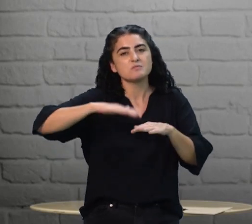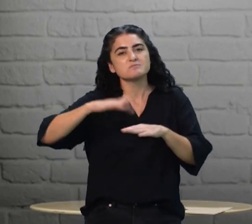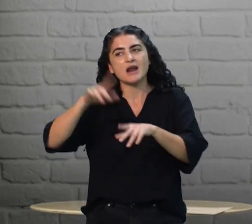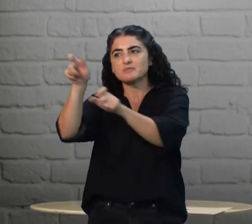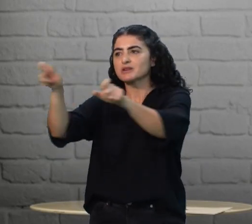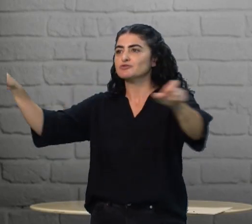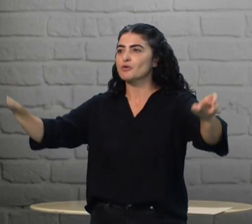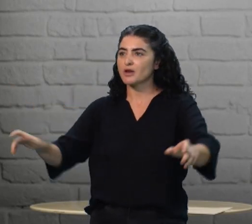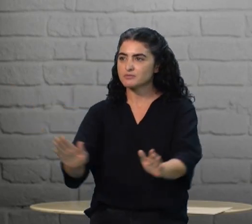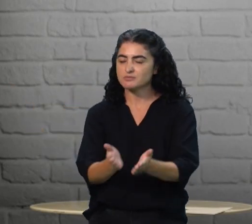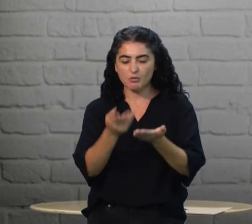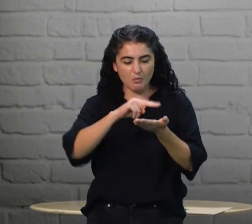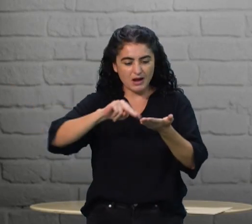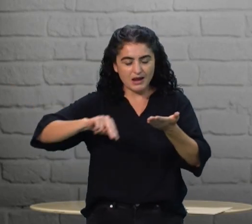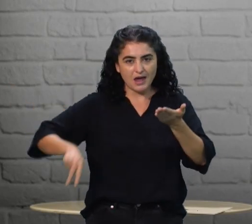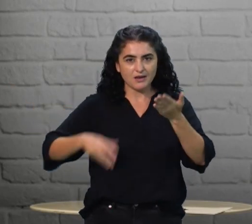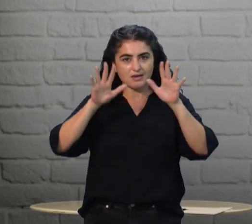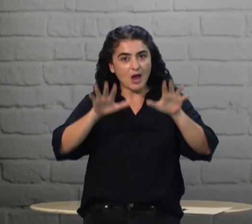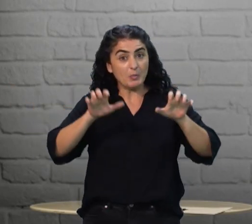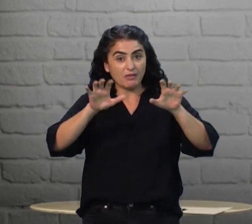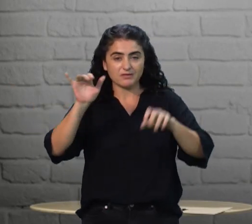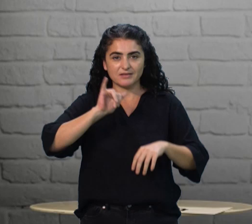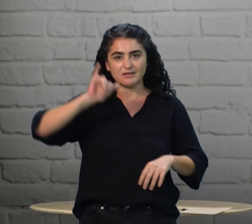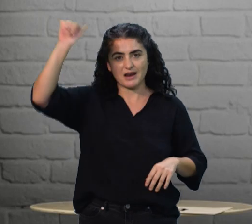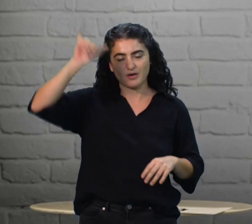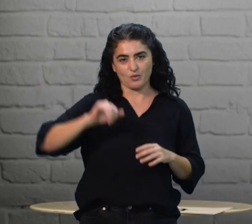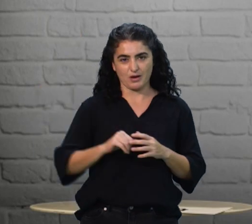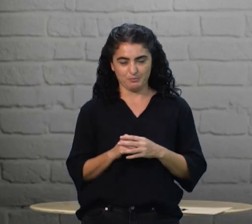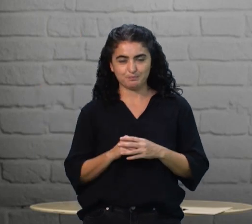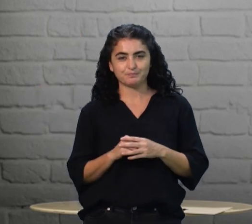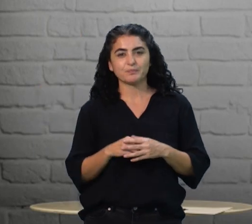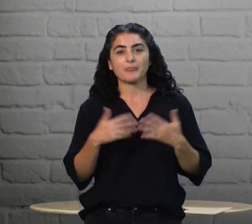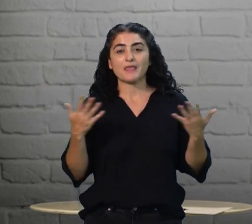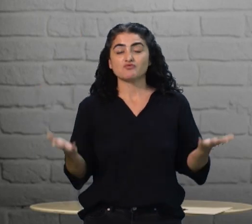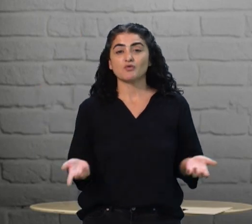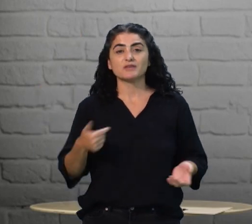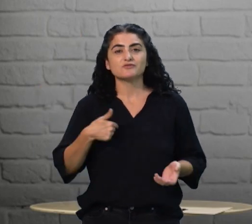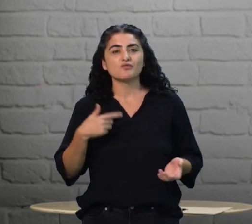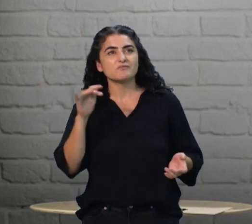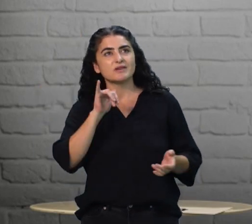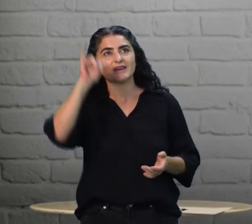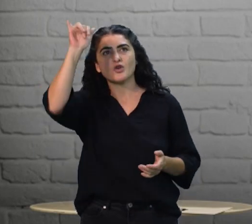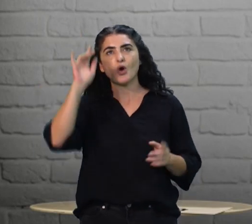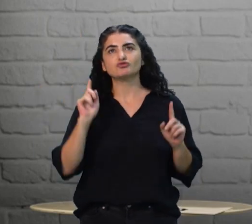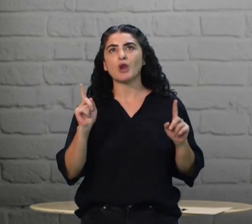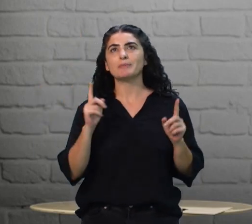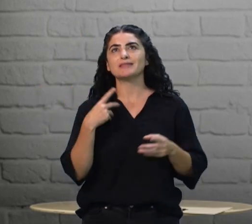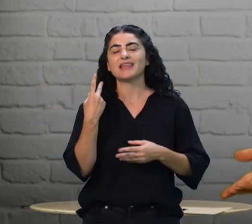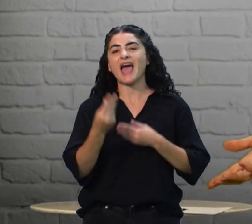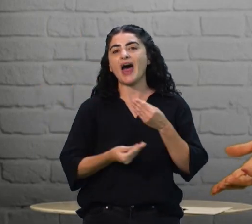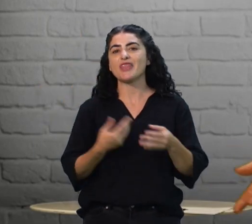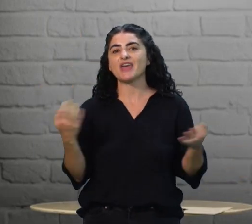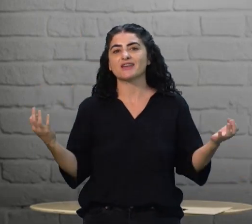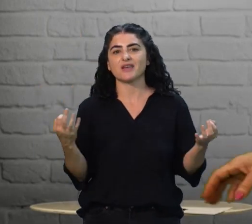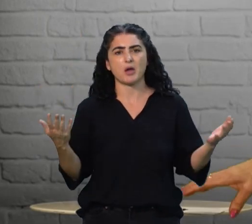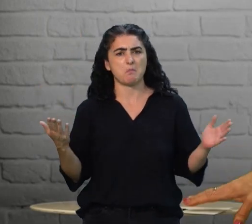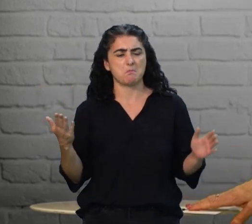solamente nuestra comunidad o o lo que es lo nacional Entonces yo por La Rioja solo puedo hacer patria riojana que